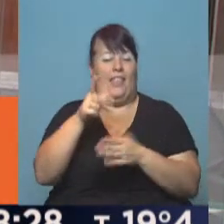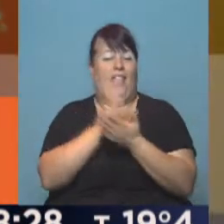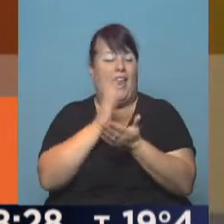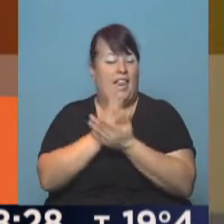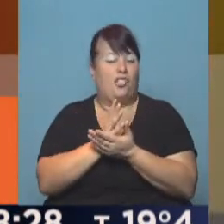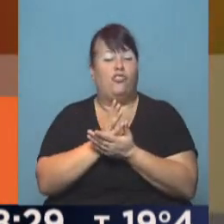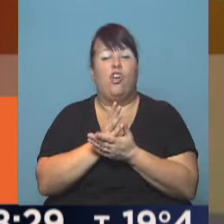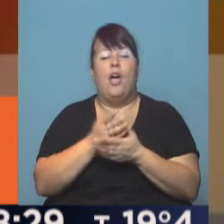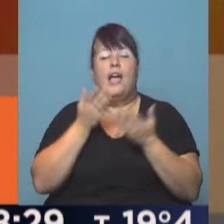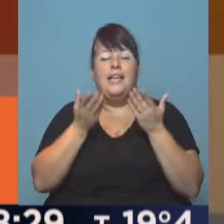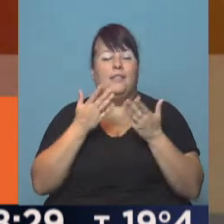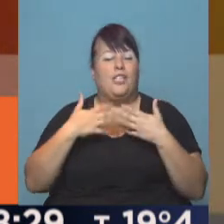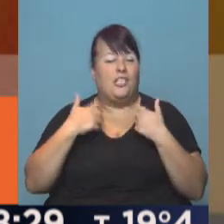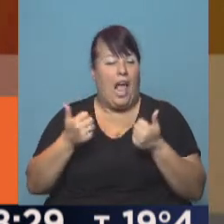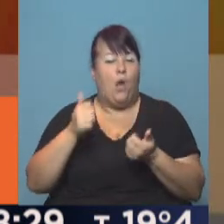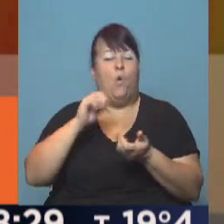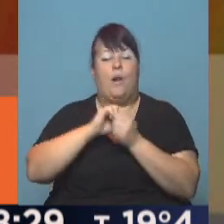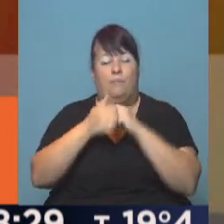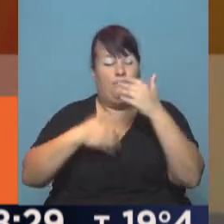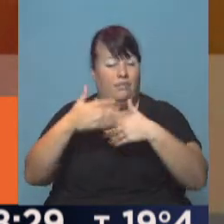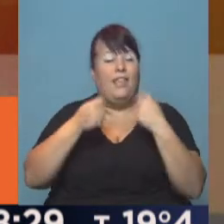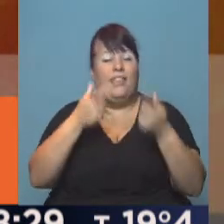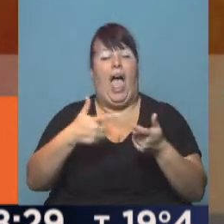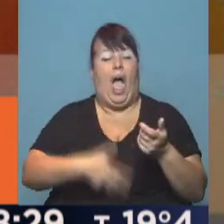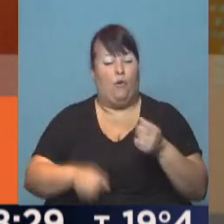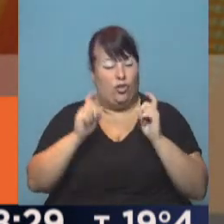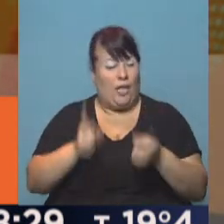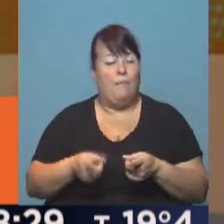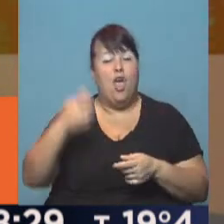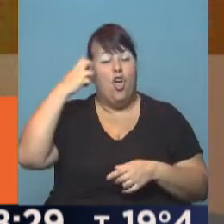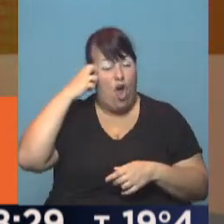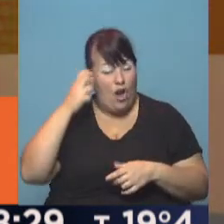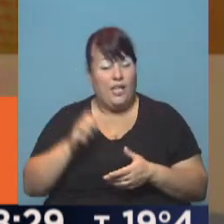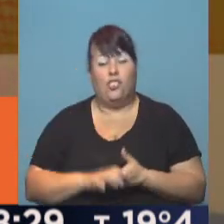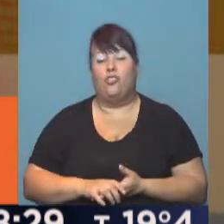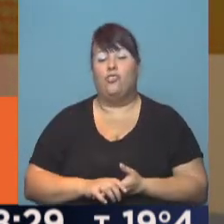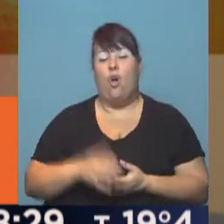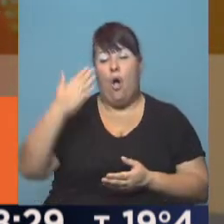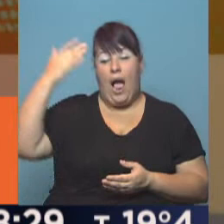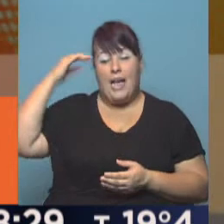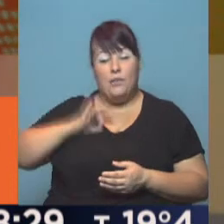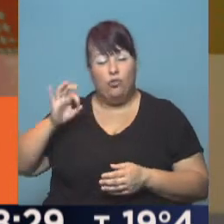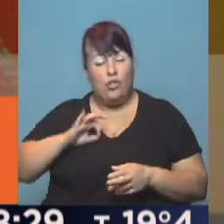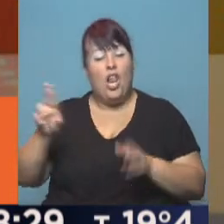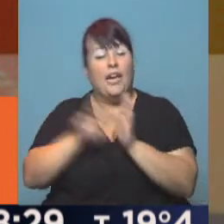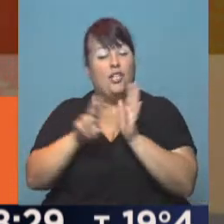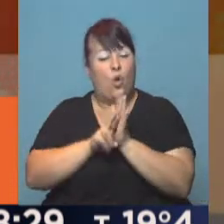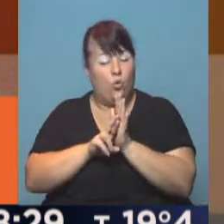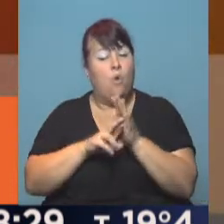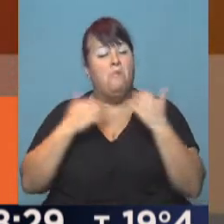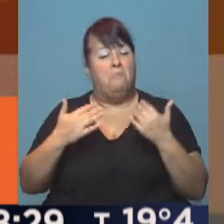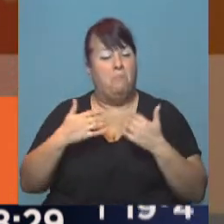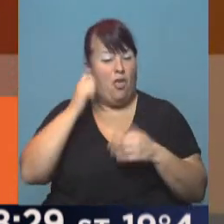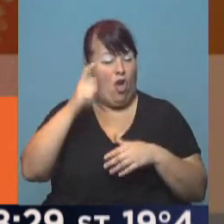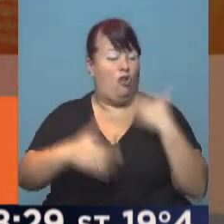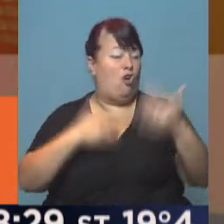derecho a servicios de salud sexual y reproductiva, que incluye el aborto. El Congreso hace algunos años tuvo una resolución que pudo